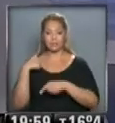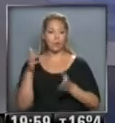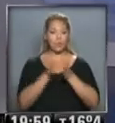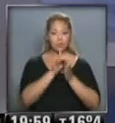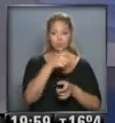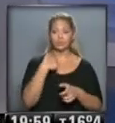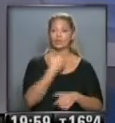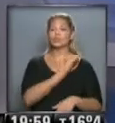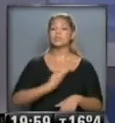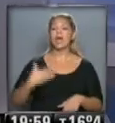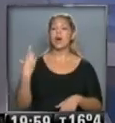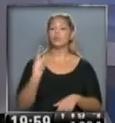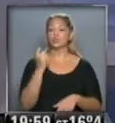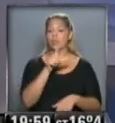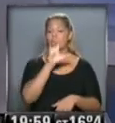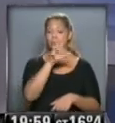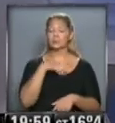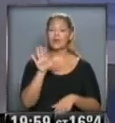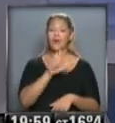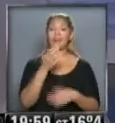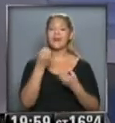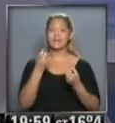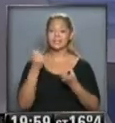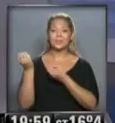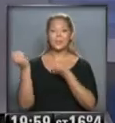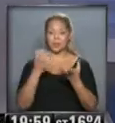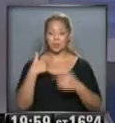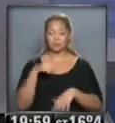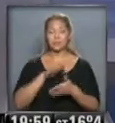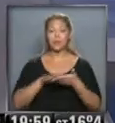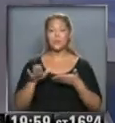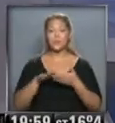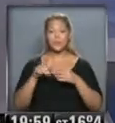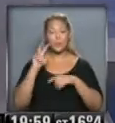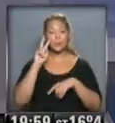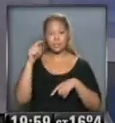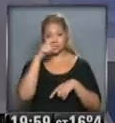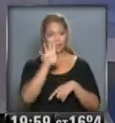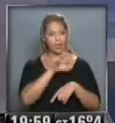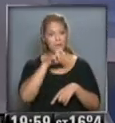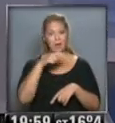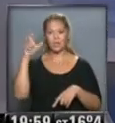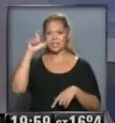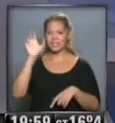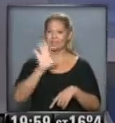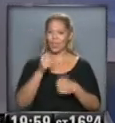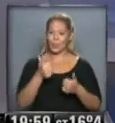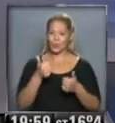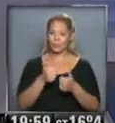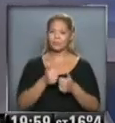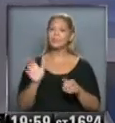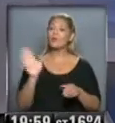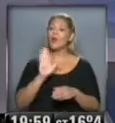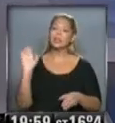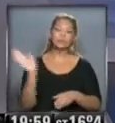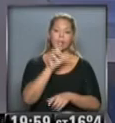se las vamos a contar al instante. ¿Cómo les va? Bienvenidos. Aquí comenzamos con la edición central de Visión 7. Pablo. Hola Cecilia, ¿todo bien? Todo bien. Saludamos a